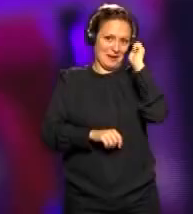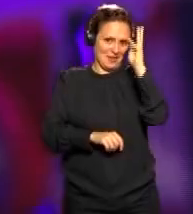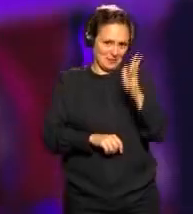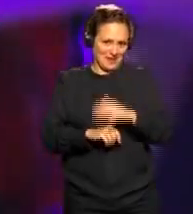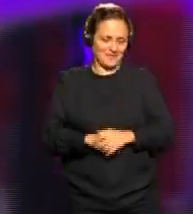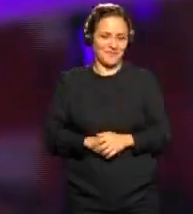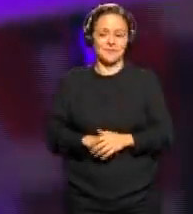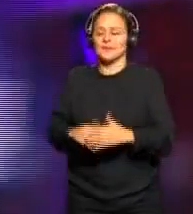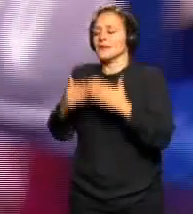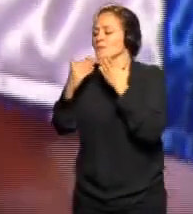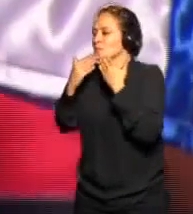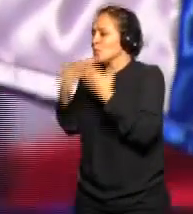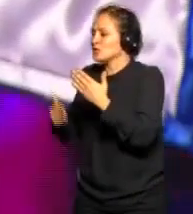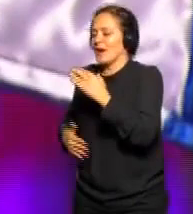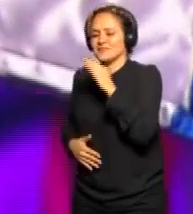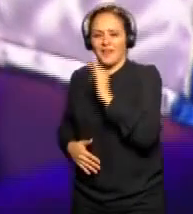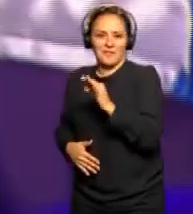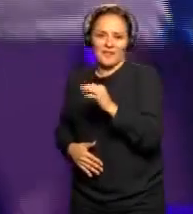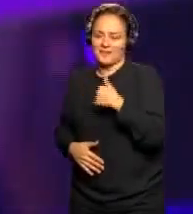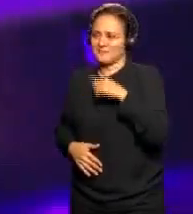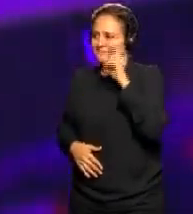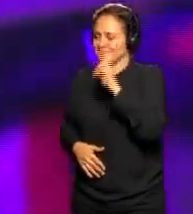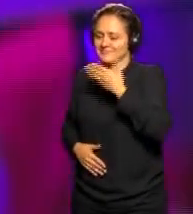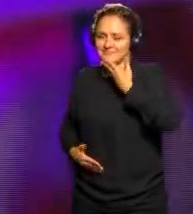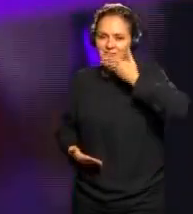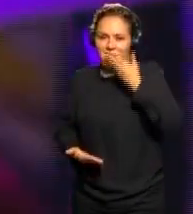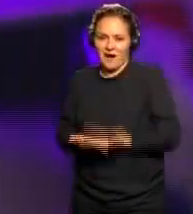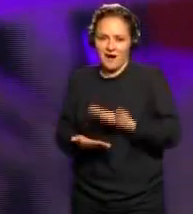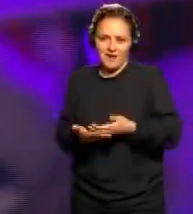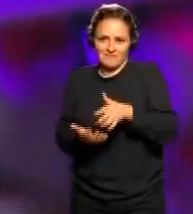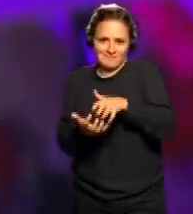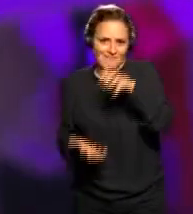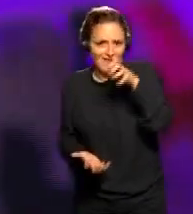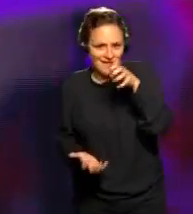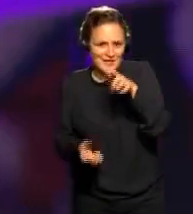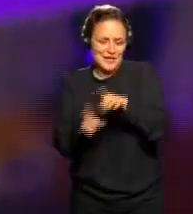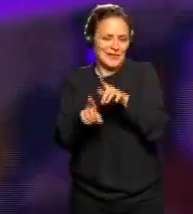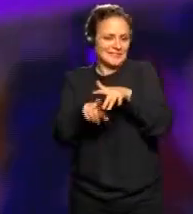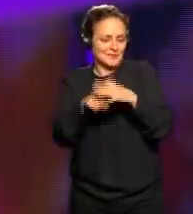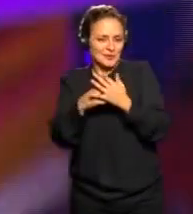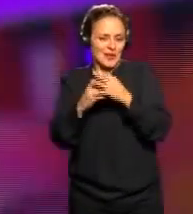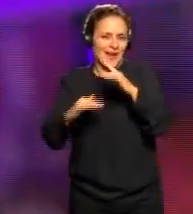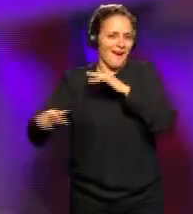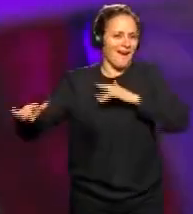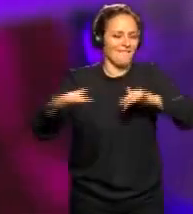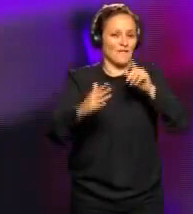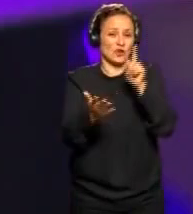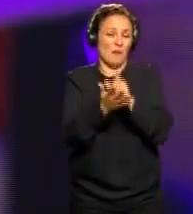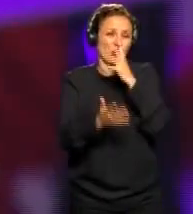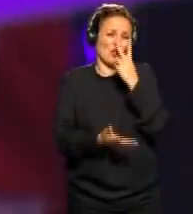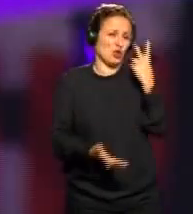Muchísimas gracias, de verdad. Increíble, increíble vivir este ambiente de nuevo, después de 2 años, de verdad.